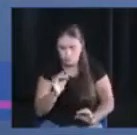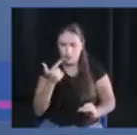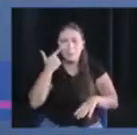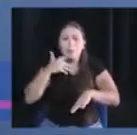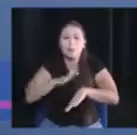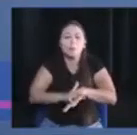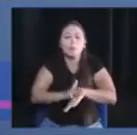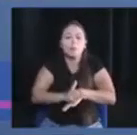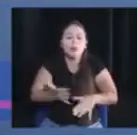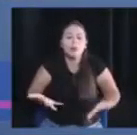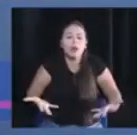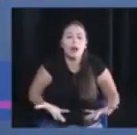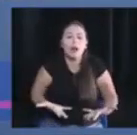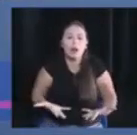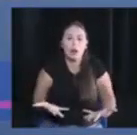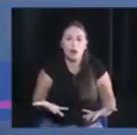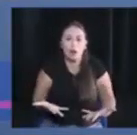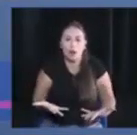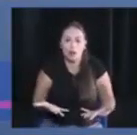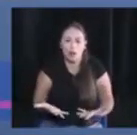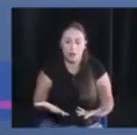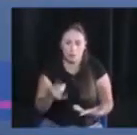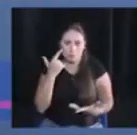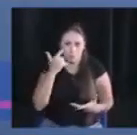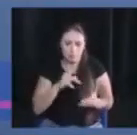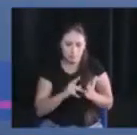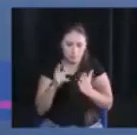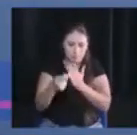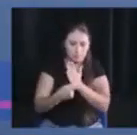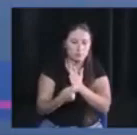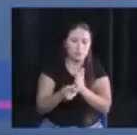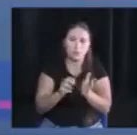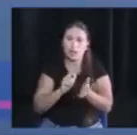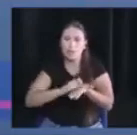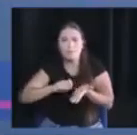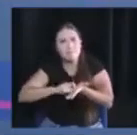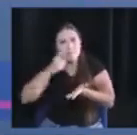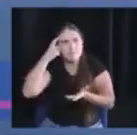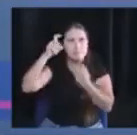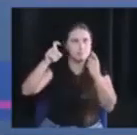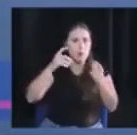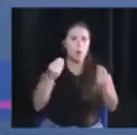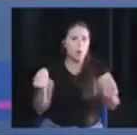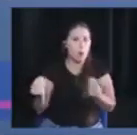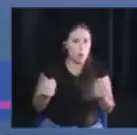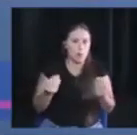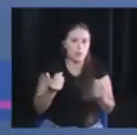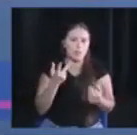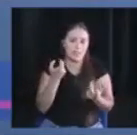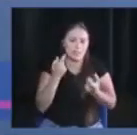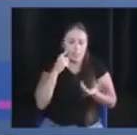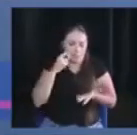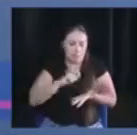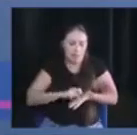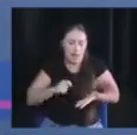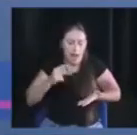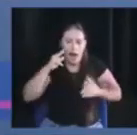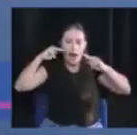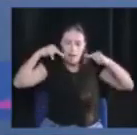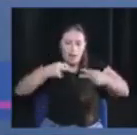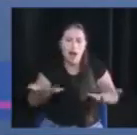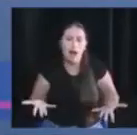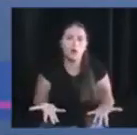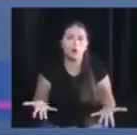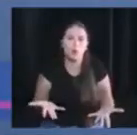momento, para delinear ese proyecto, porque sí, uno tiene que tener una mirada en la actualidad. En